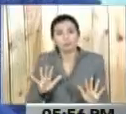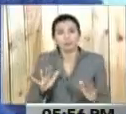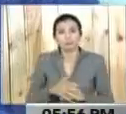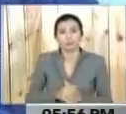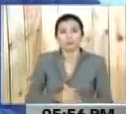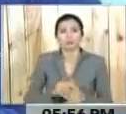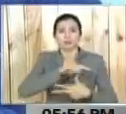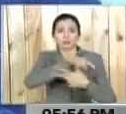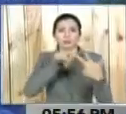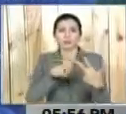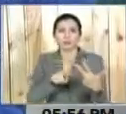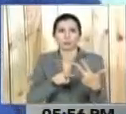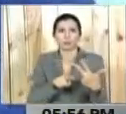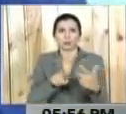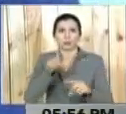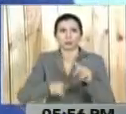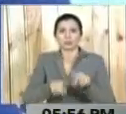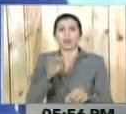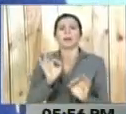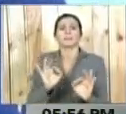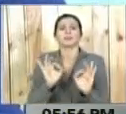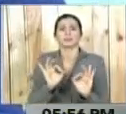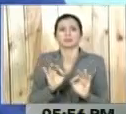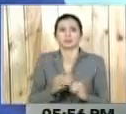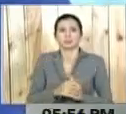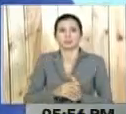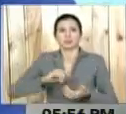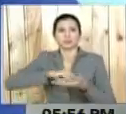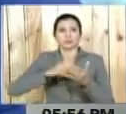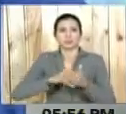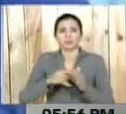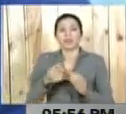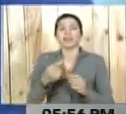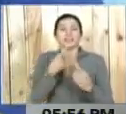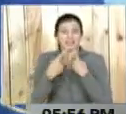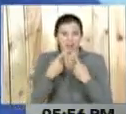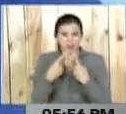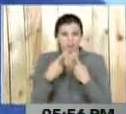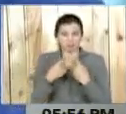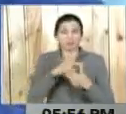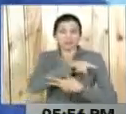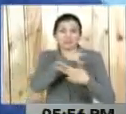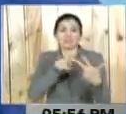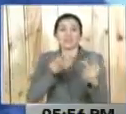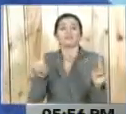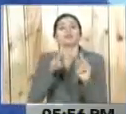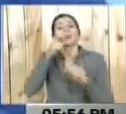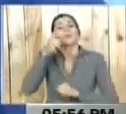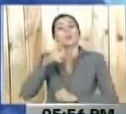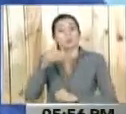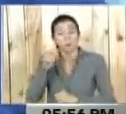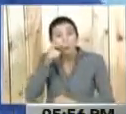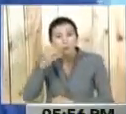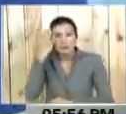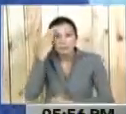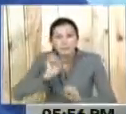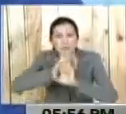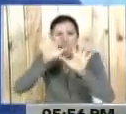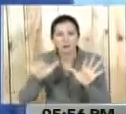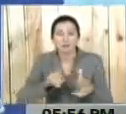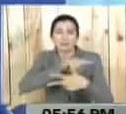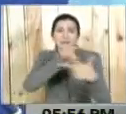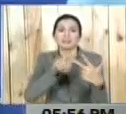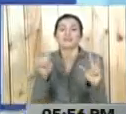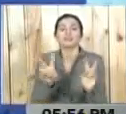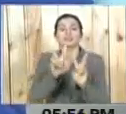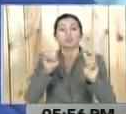tres cosas que son importantes destacar, sobre todo en lo que ha significado el esfuerzo del diálogo. Tres victorias que nuestro pueblo es importante que las tenga en claro. Hay tres victorias